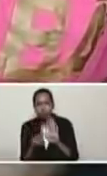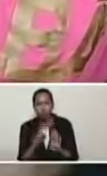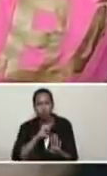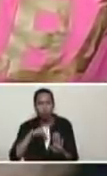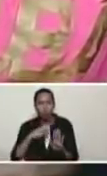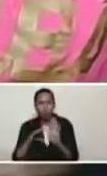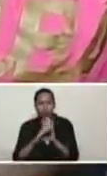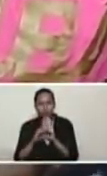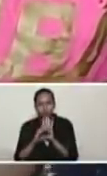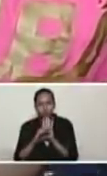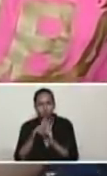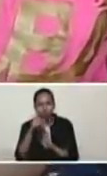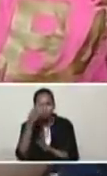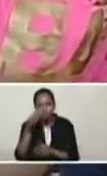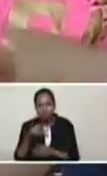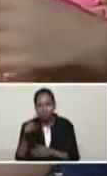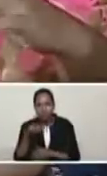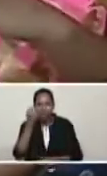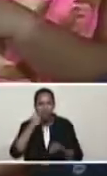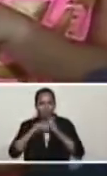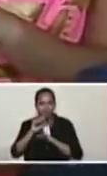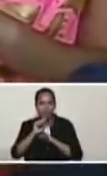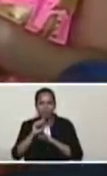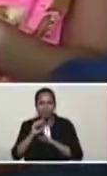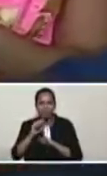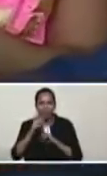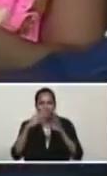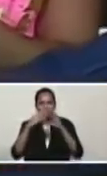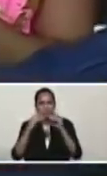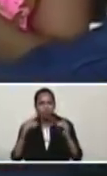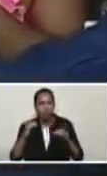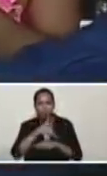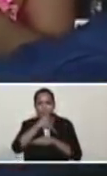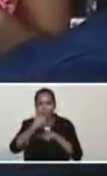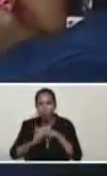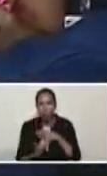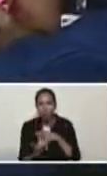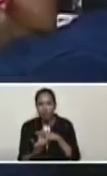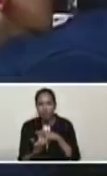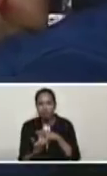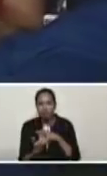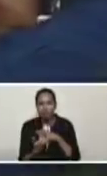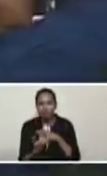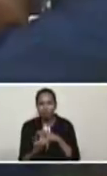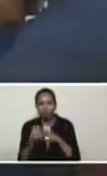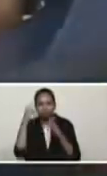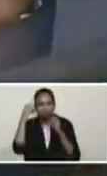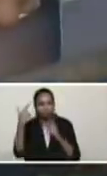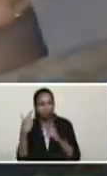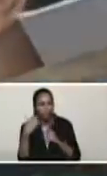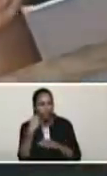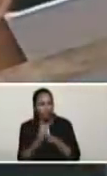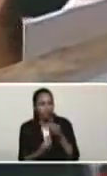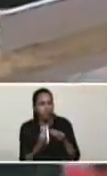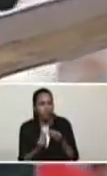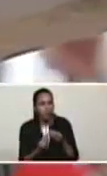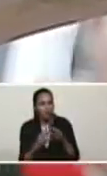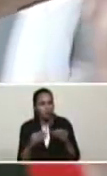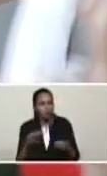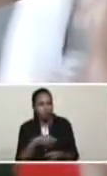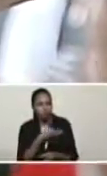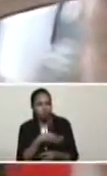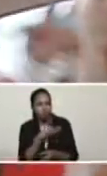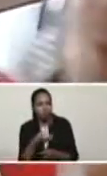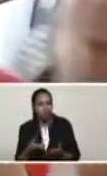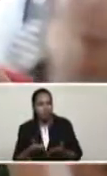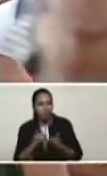también, para que sea siempre la defensa de todos estos proyectos, de todas estas iniciativas y de todo este tema social que